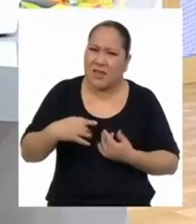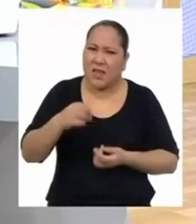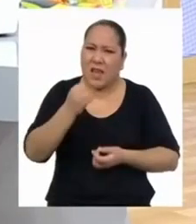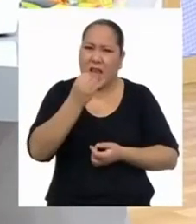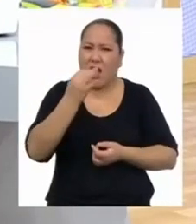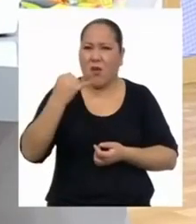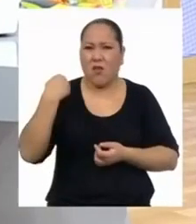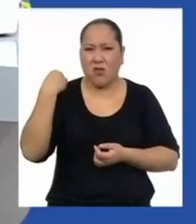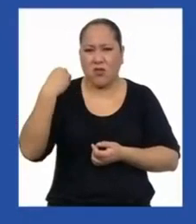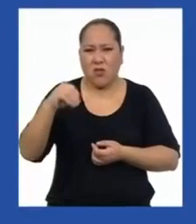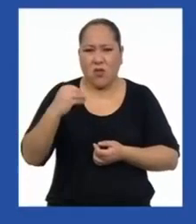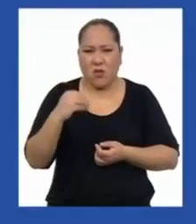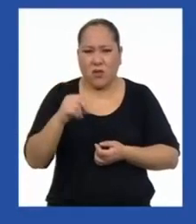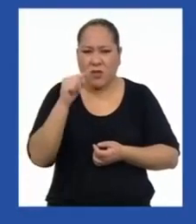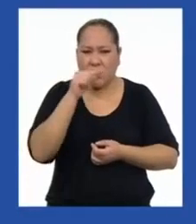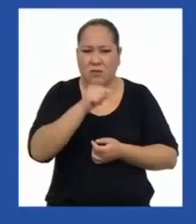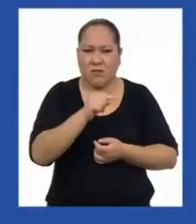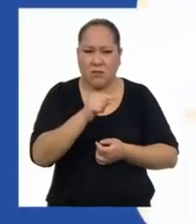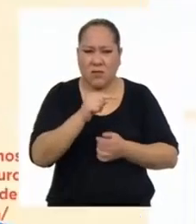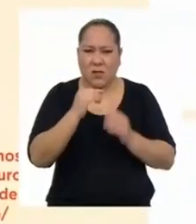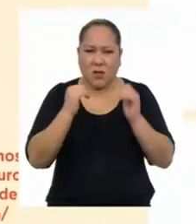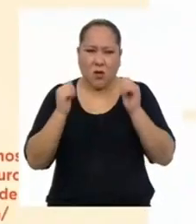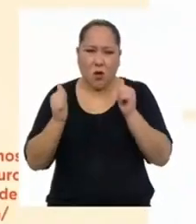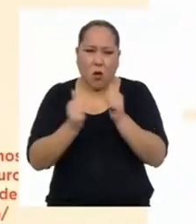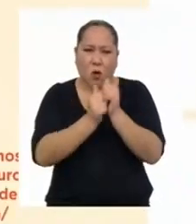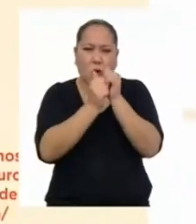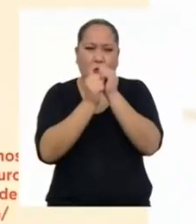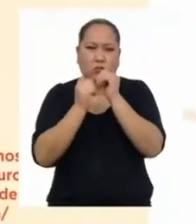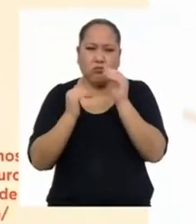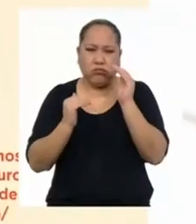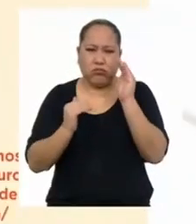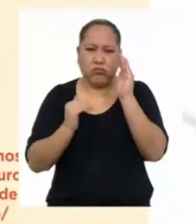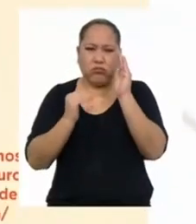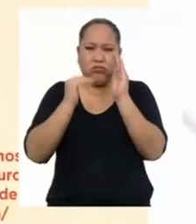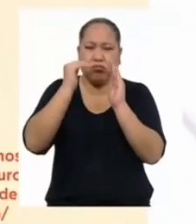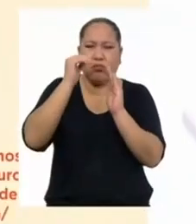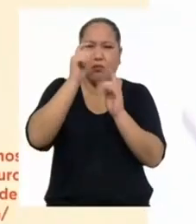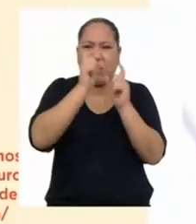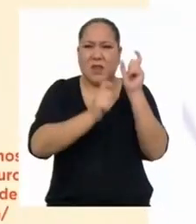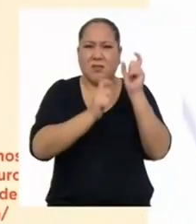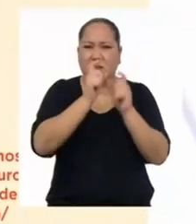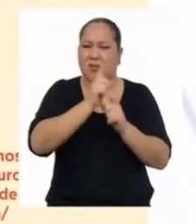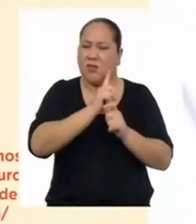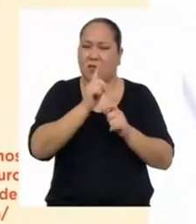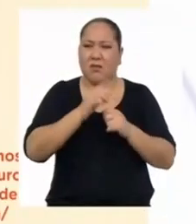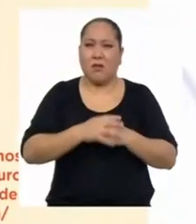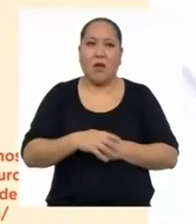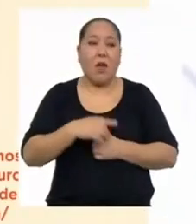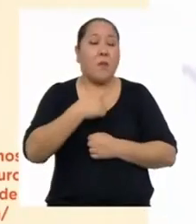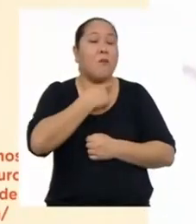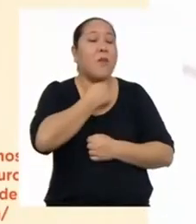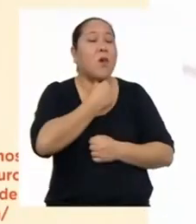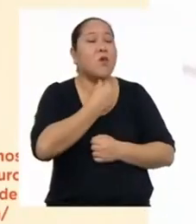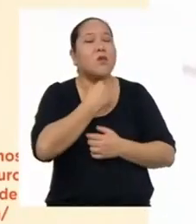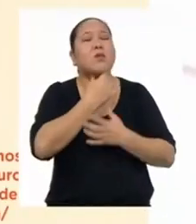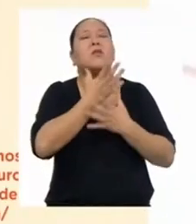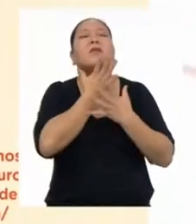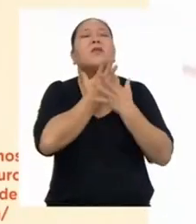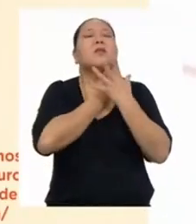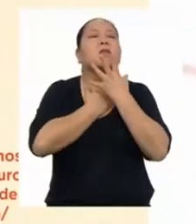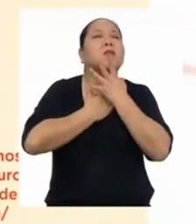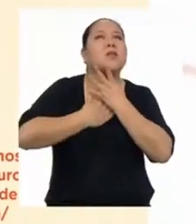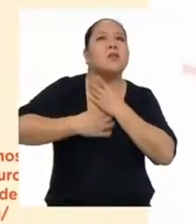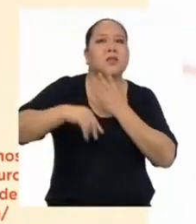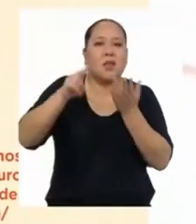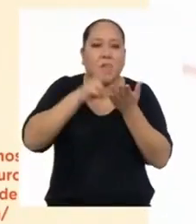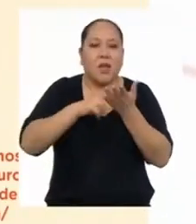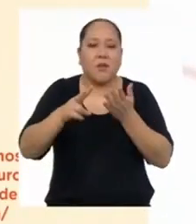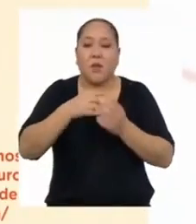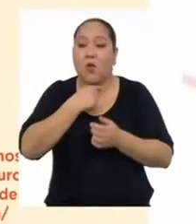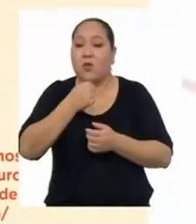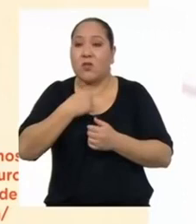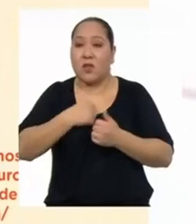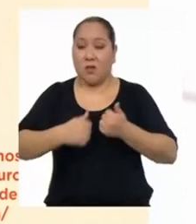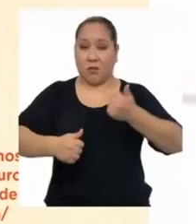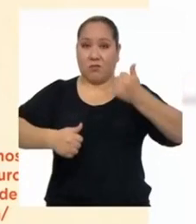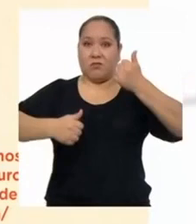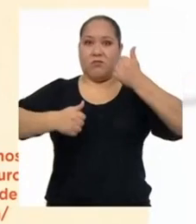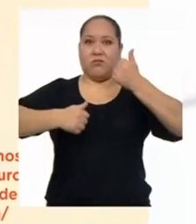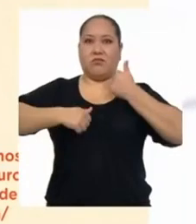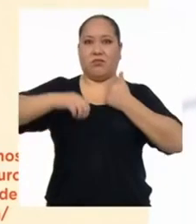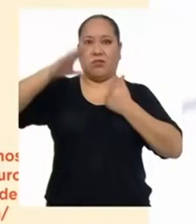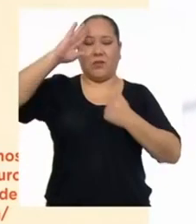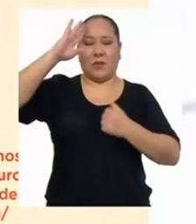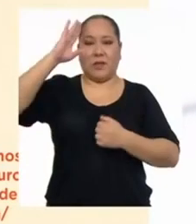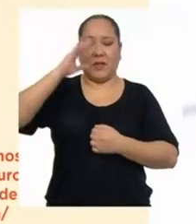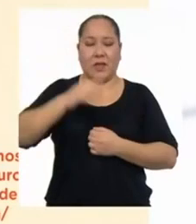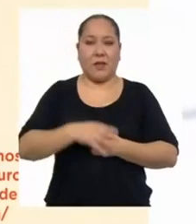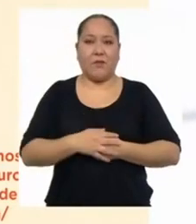pueden tratarles bien. Me apasionaba leer y me gustaba la carrera militar. Cierto día, pasó por el